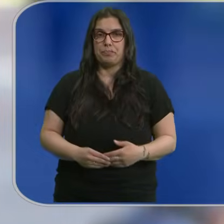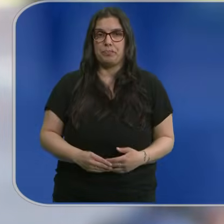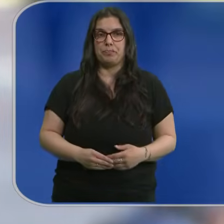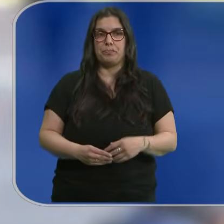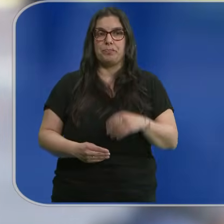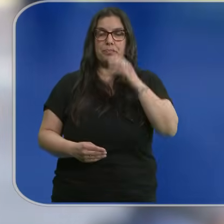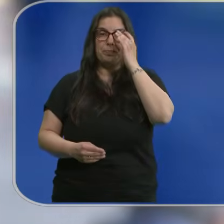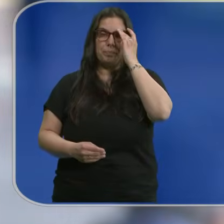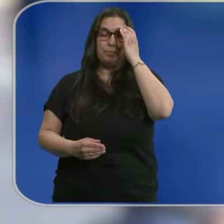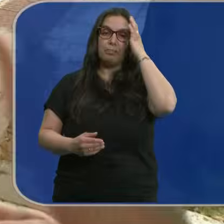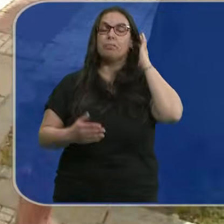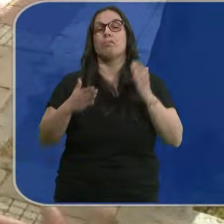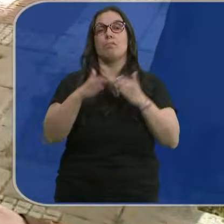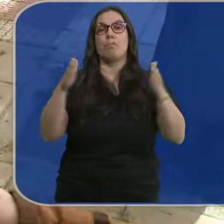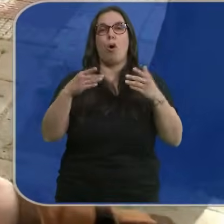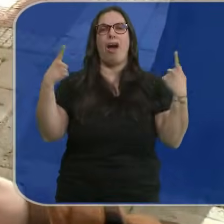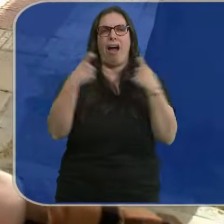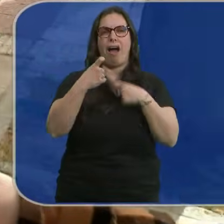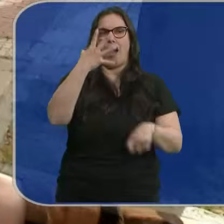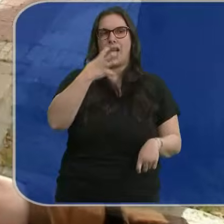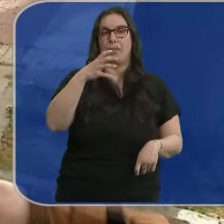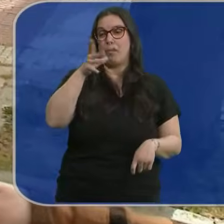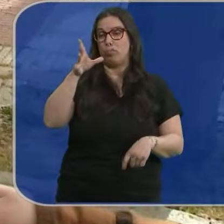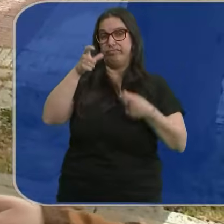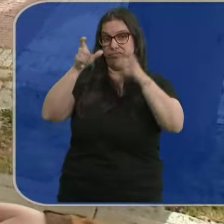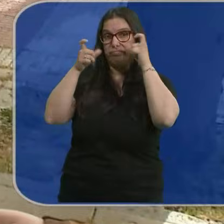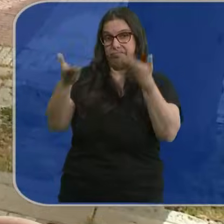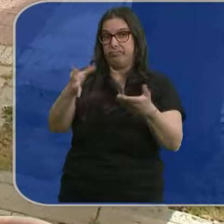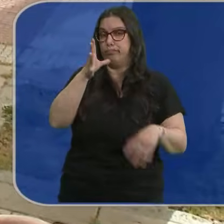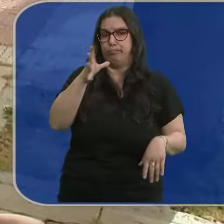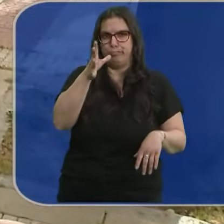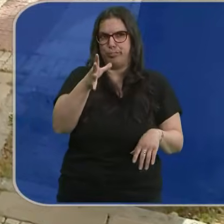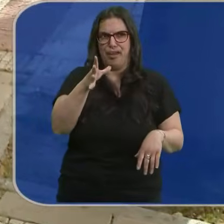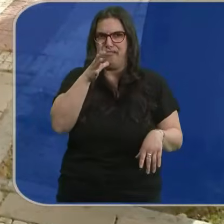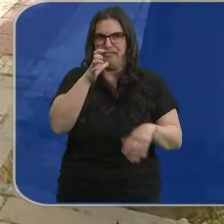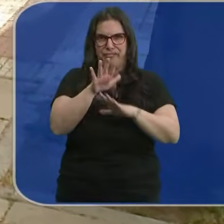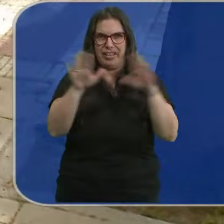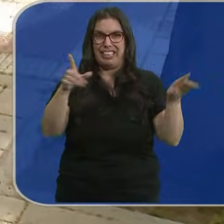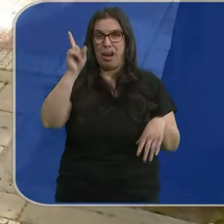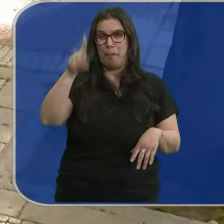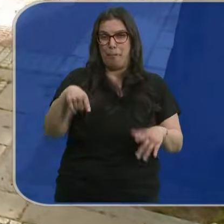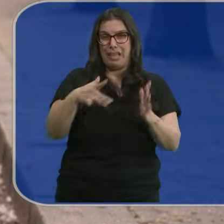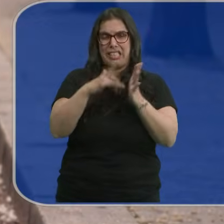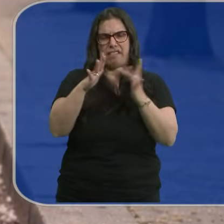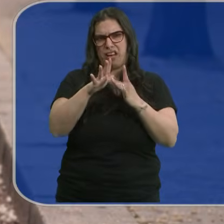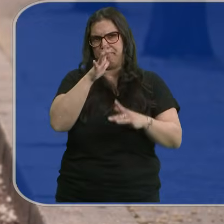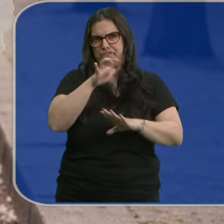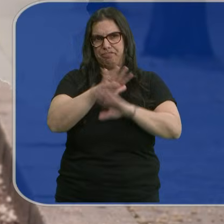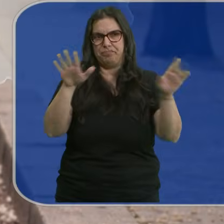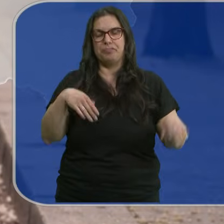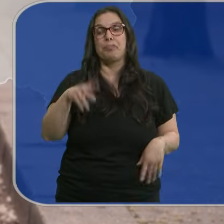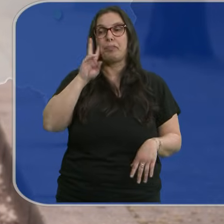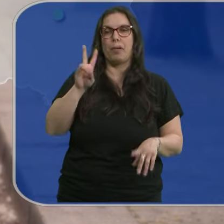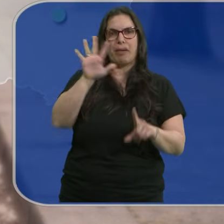Se abre la temporada de alergias. Mira, por eso me pongo las gafas, porque cuando empieza el mes de abril, mal. Estos son